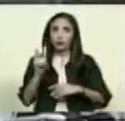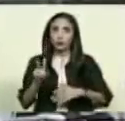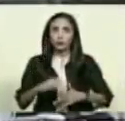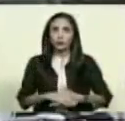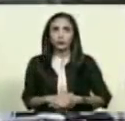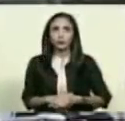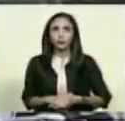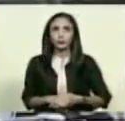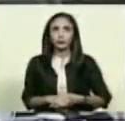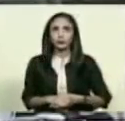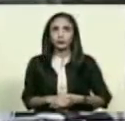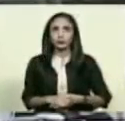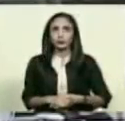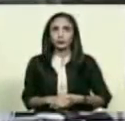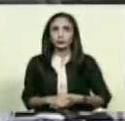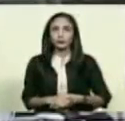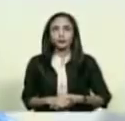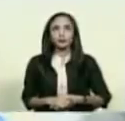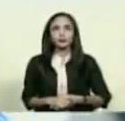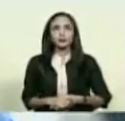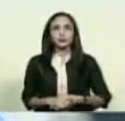INSE, Wickenfall.